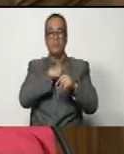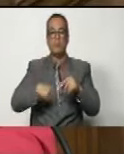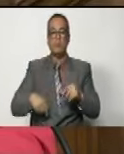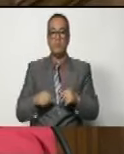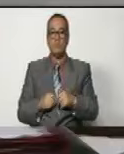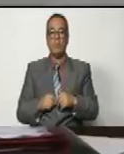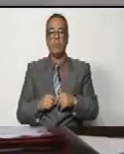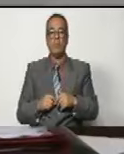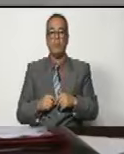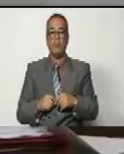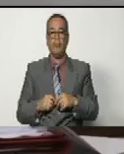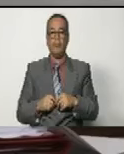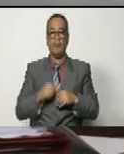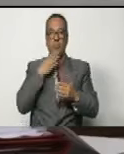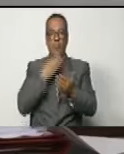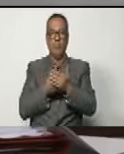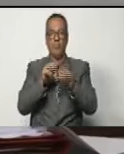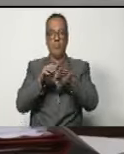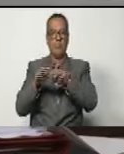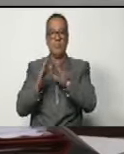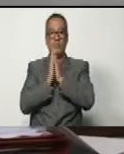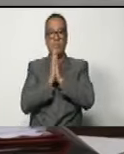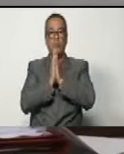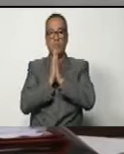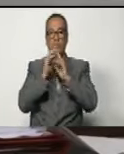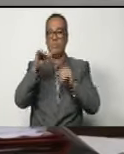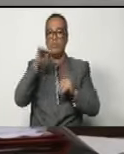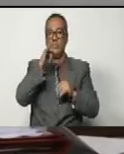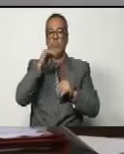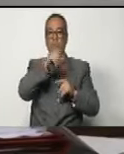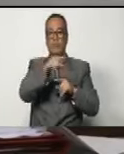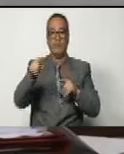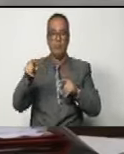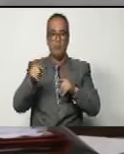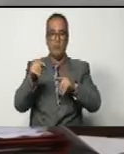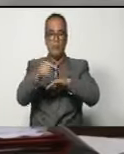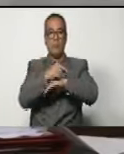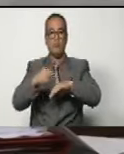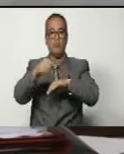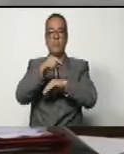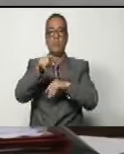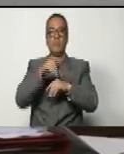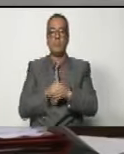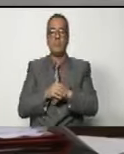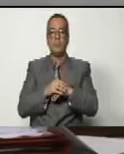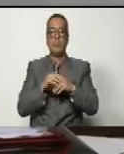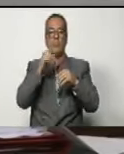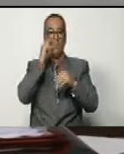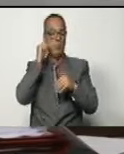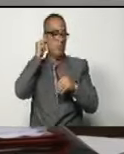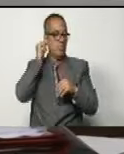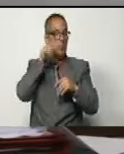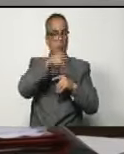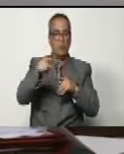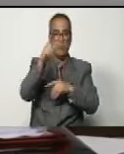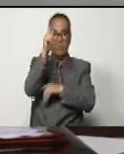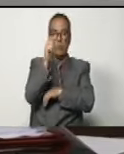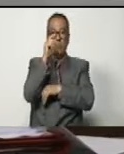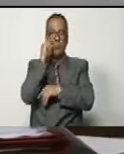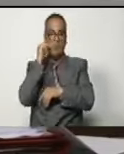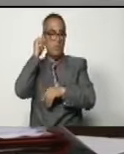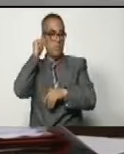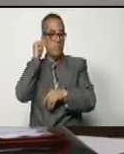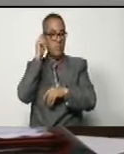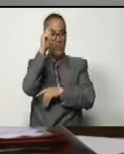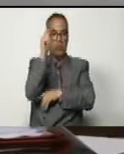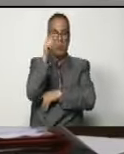ciudadano presidente. Gracias, secretaria. Por favor, sírvase notificar a los gobernadores o gobernadoras y a las diputadas